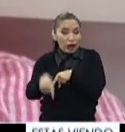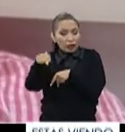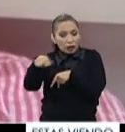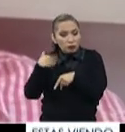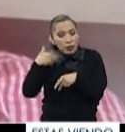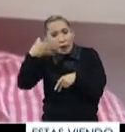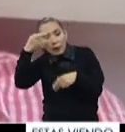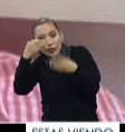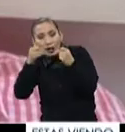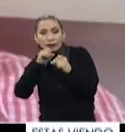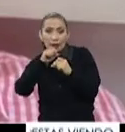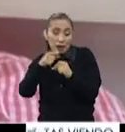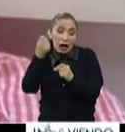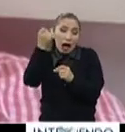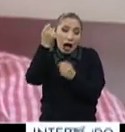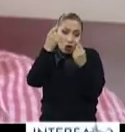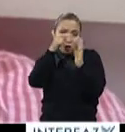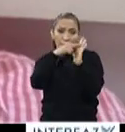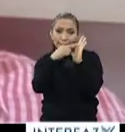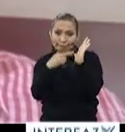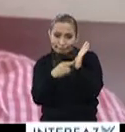uno aprende también ciertas